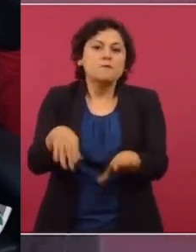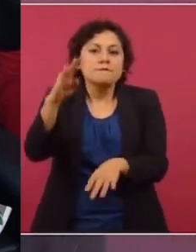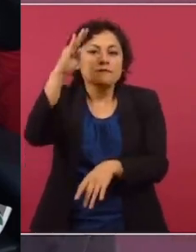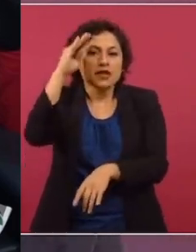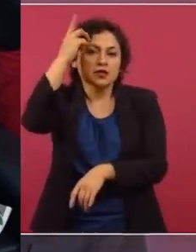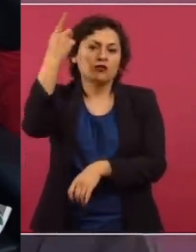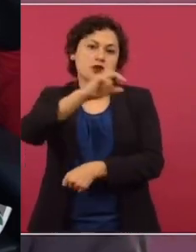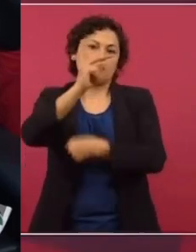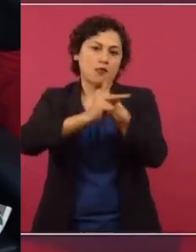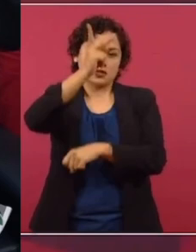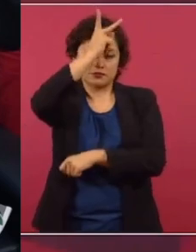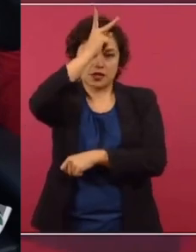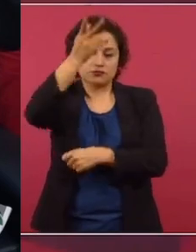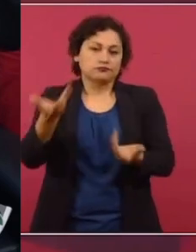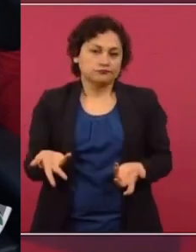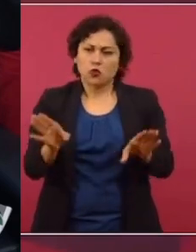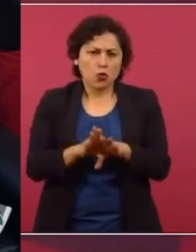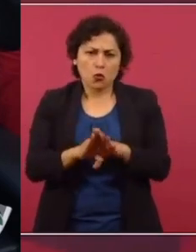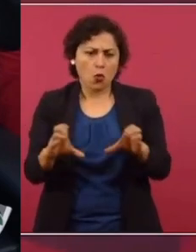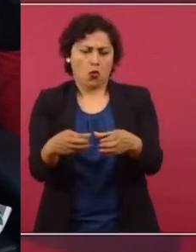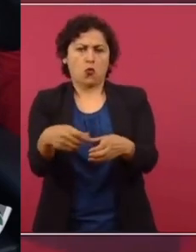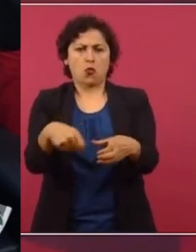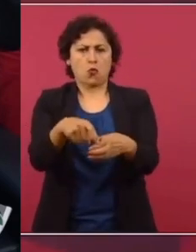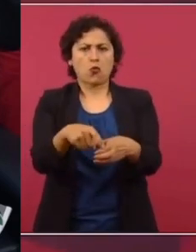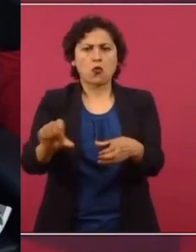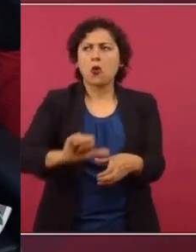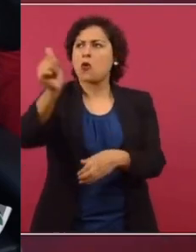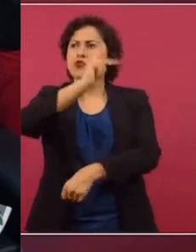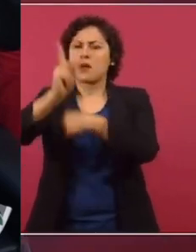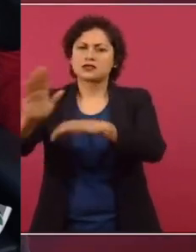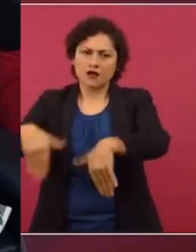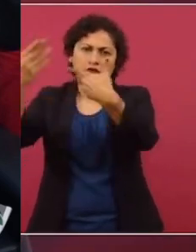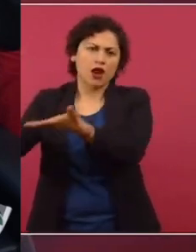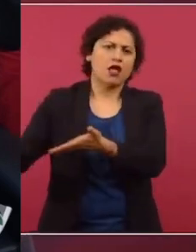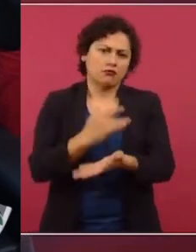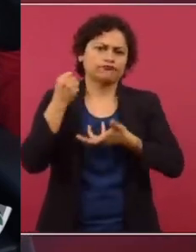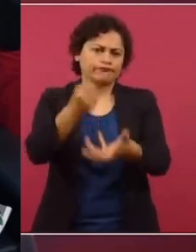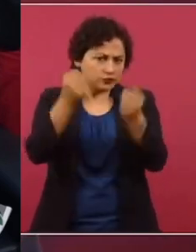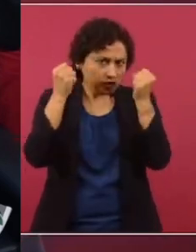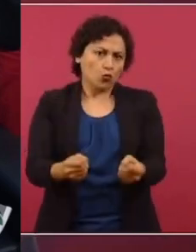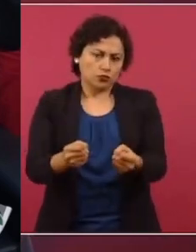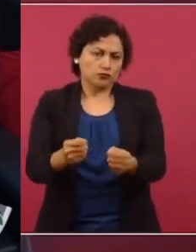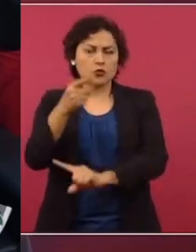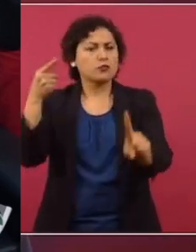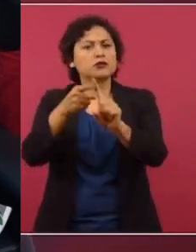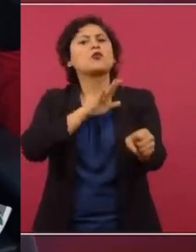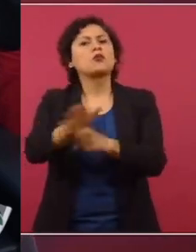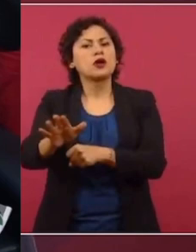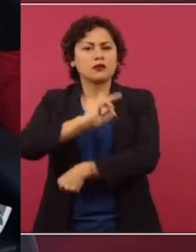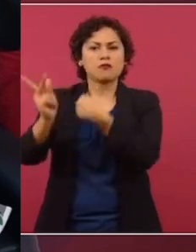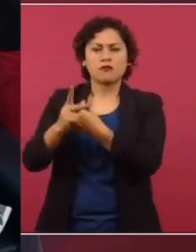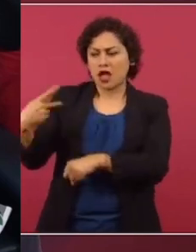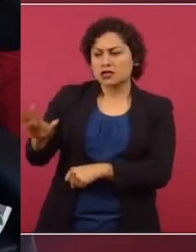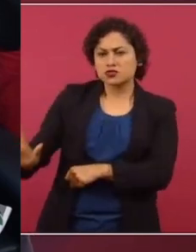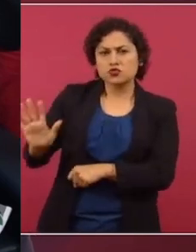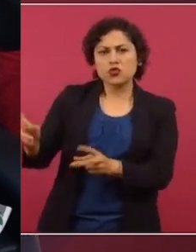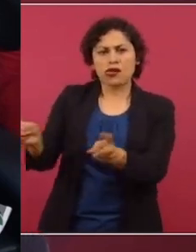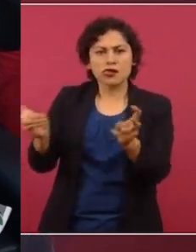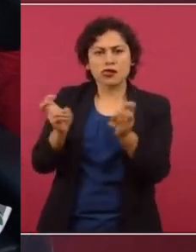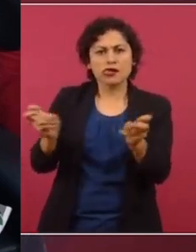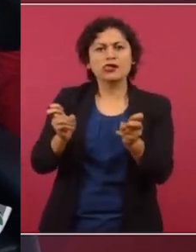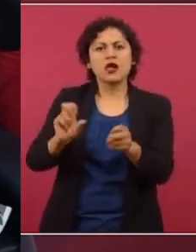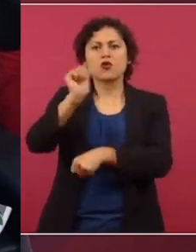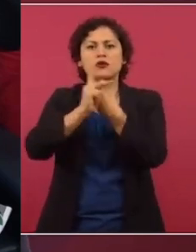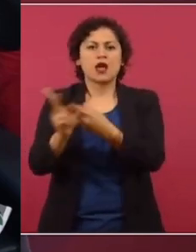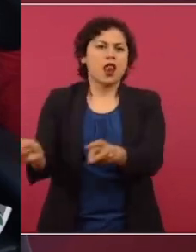Perú, con el apoyo del extranjero y también para saquear los recursos naturales del Perú a sus